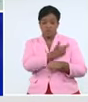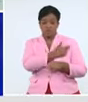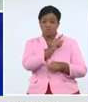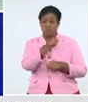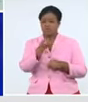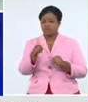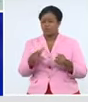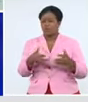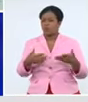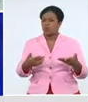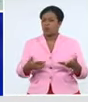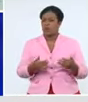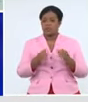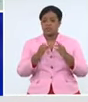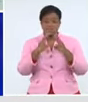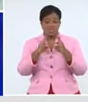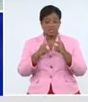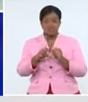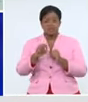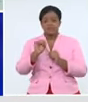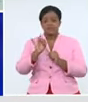tenemos